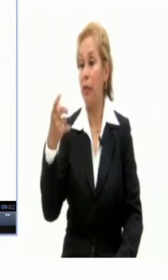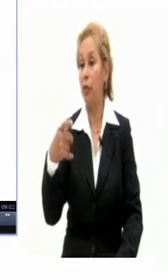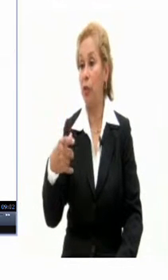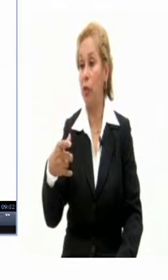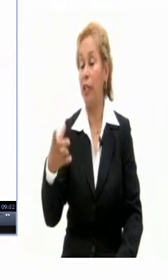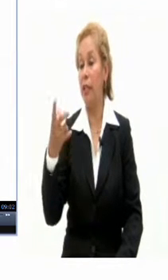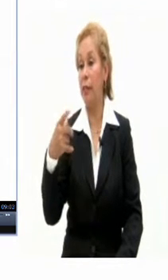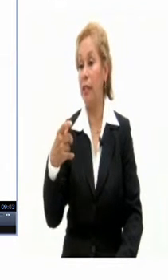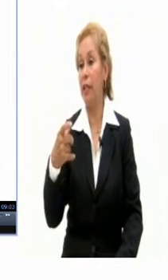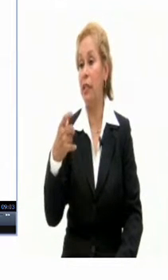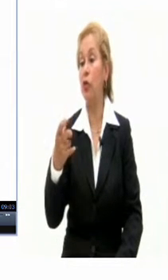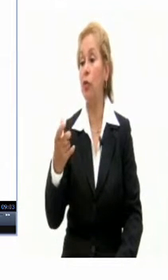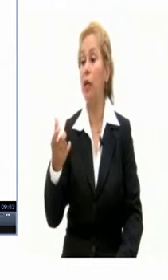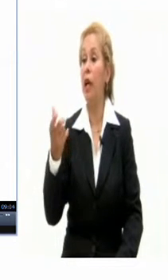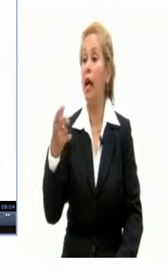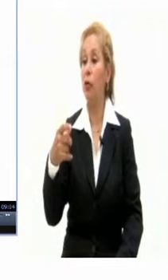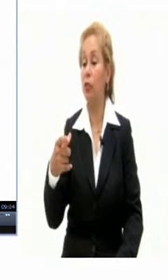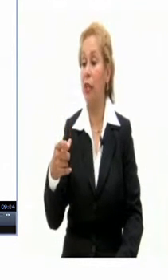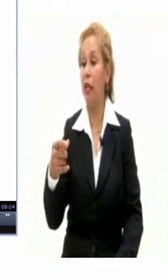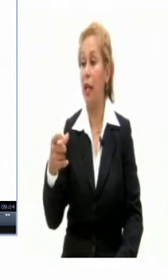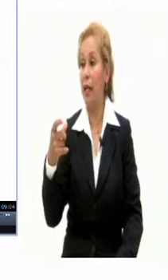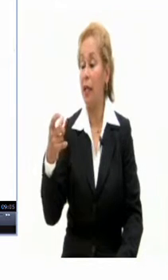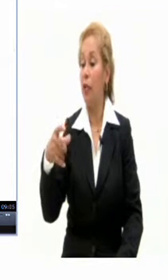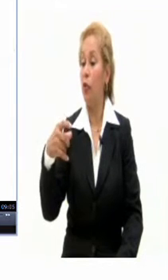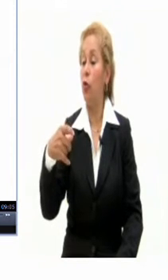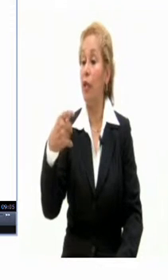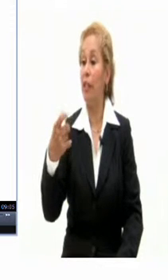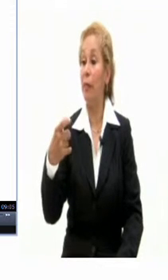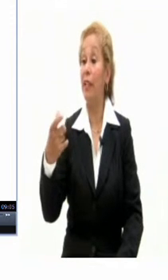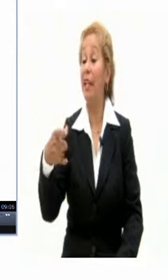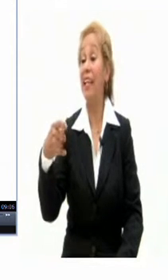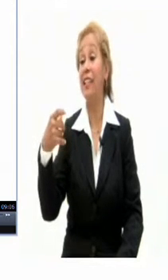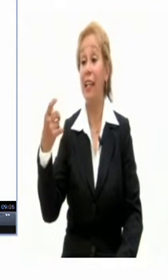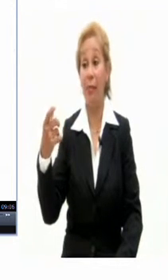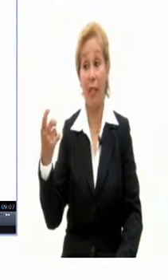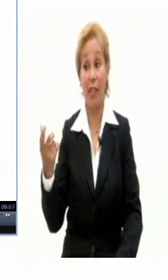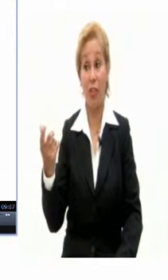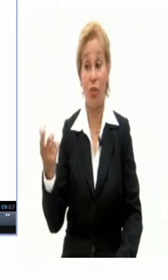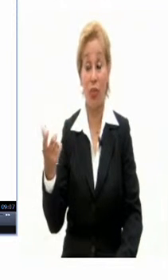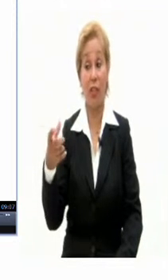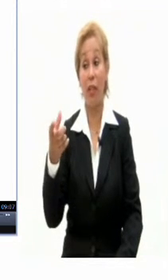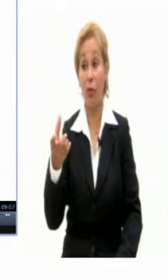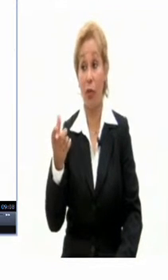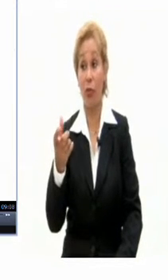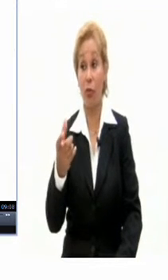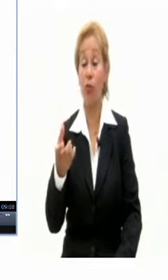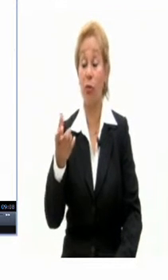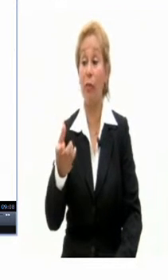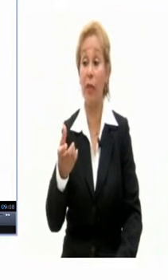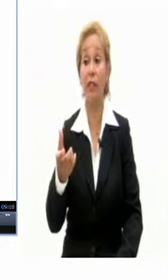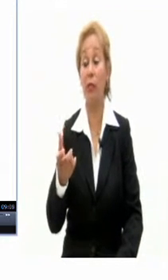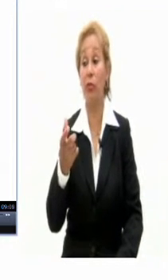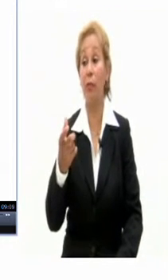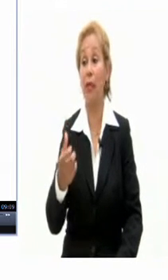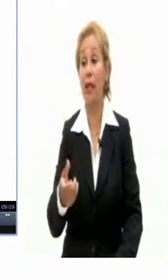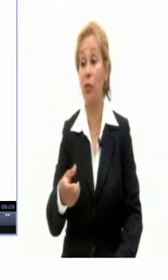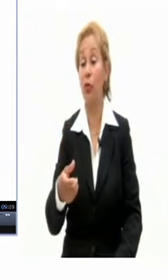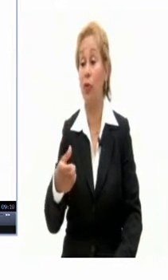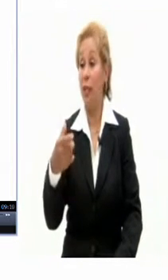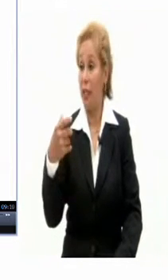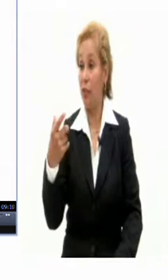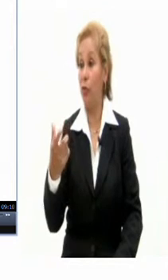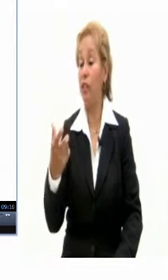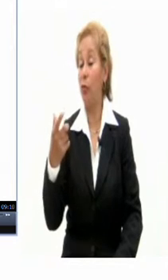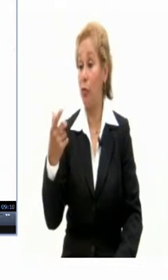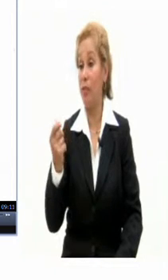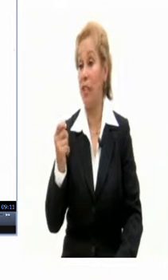también la metodología de la investigación aconseja, ¿no?, el tema de las delimitaciones, que es lo que nosotros también estamos